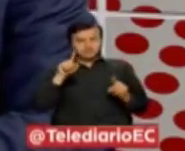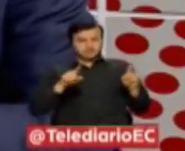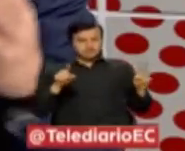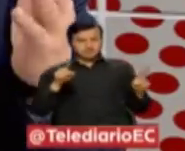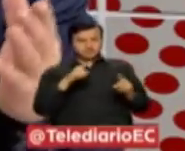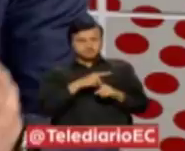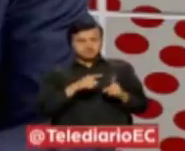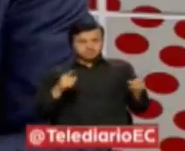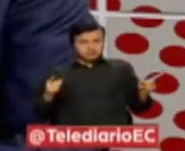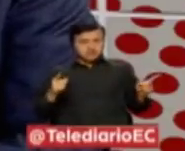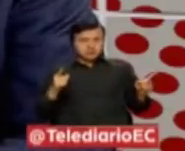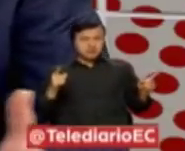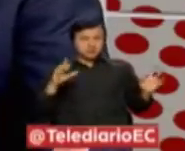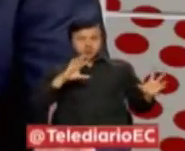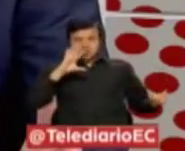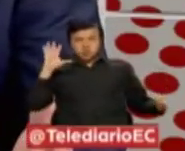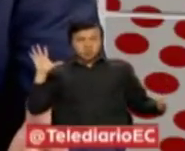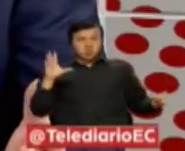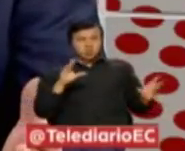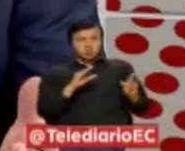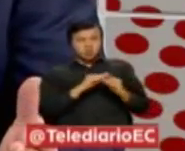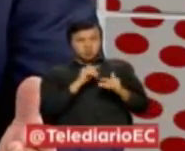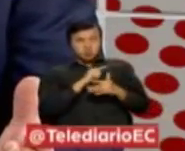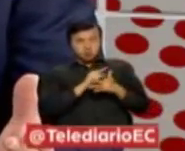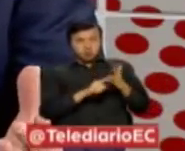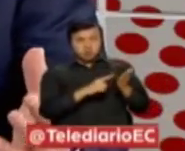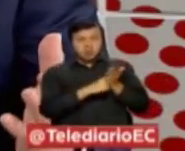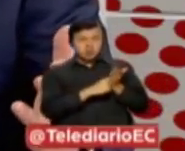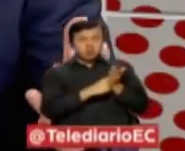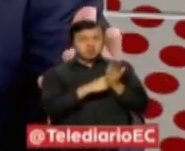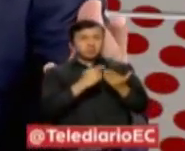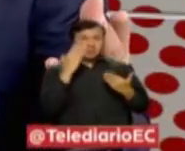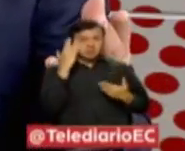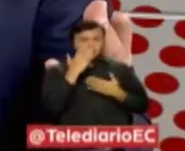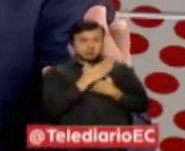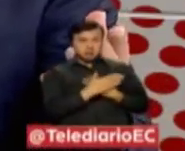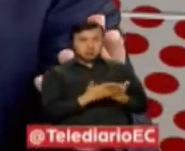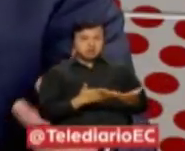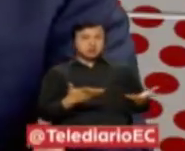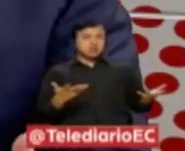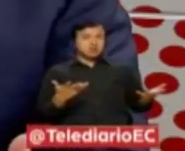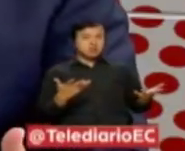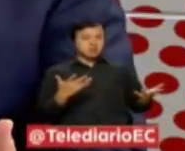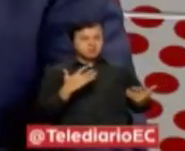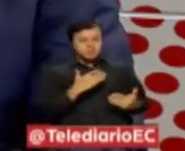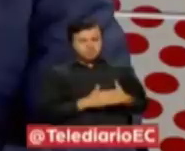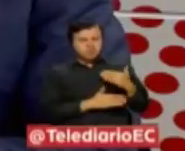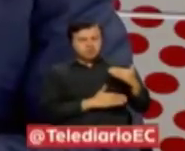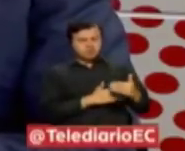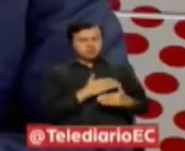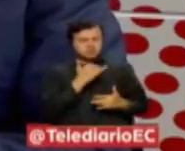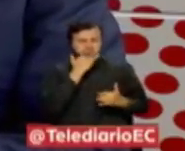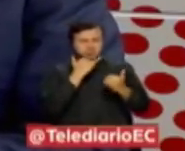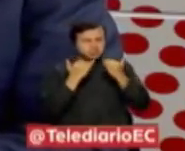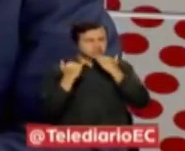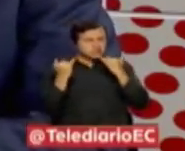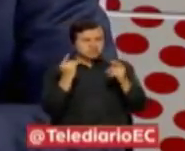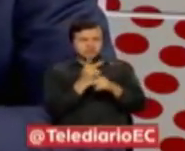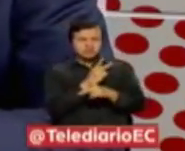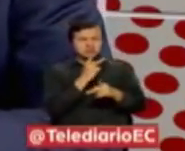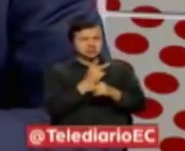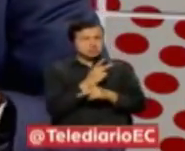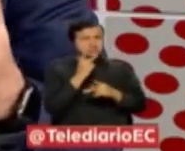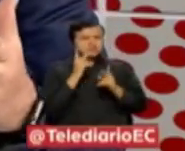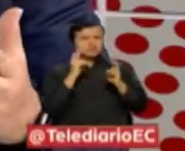ante este empobrecimiento de los términos del debate político, hay un proceso inacabado de clarificación